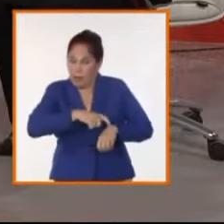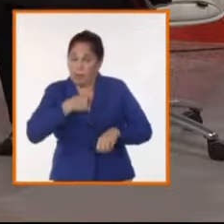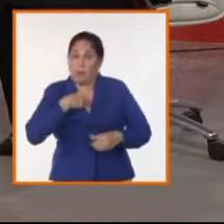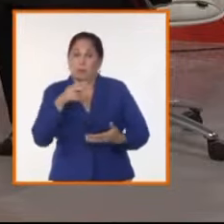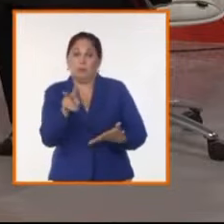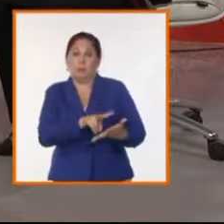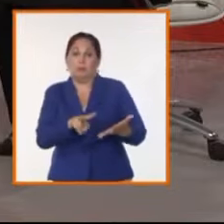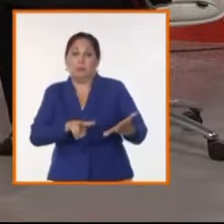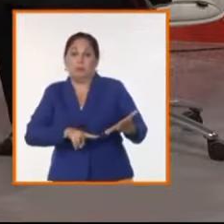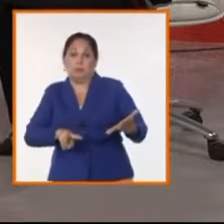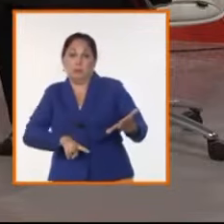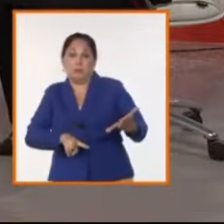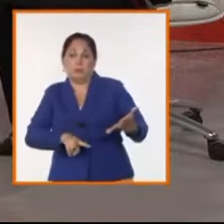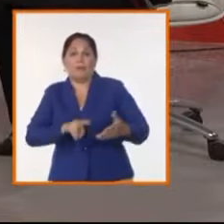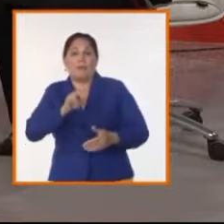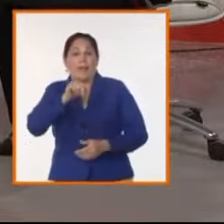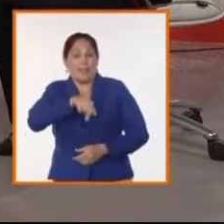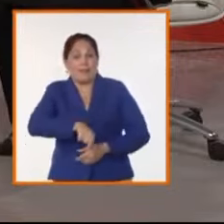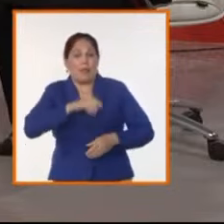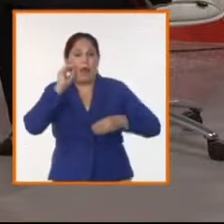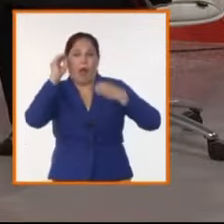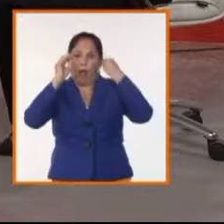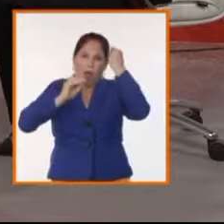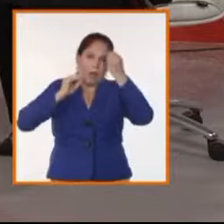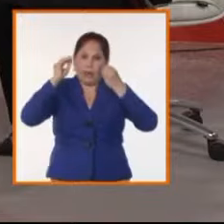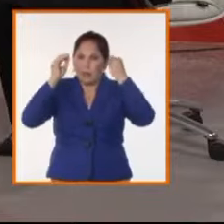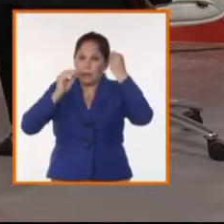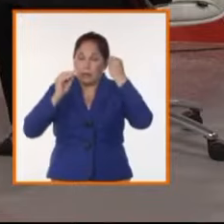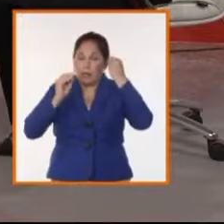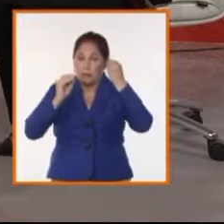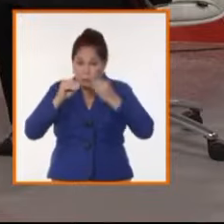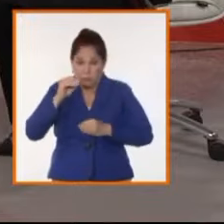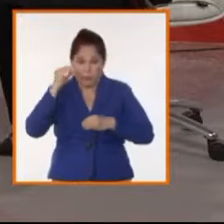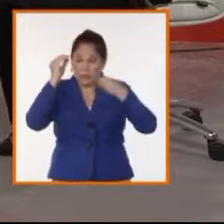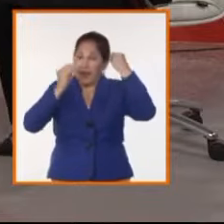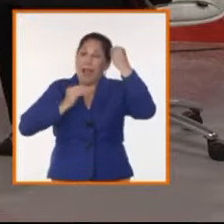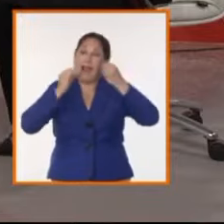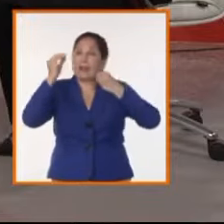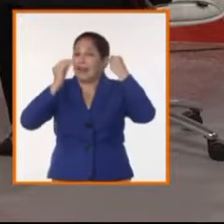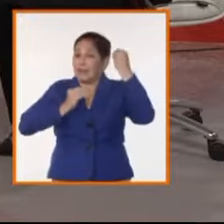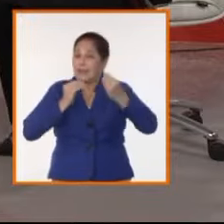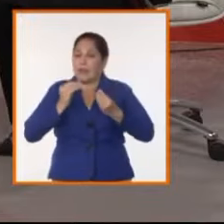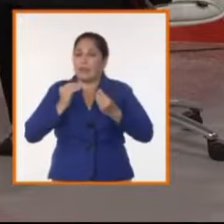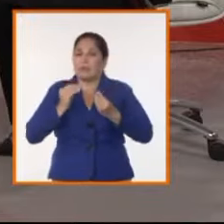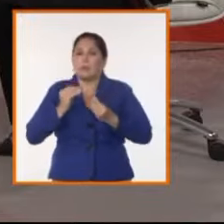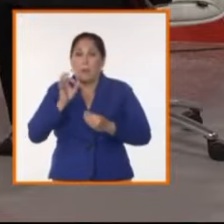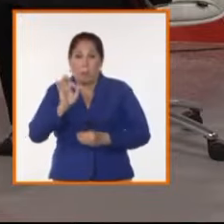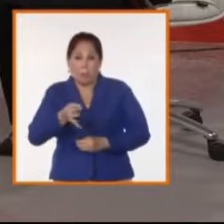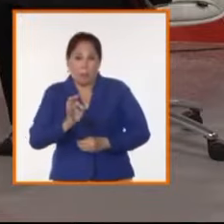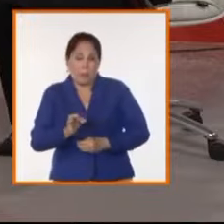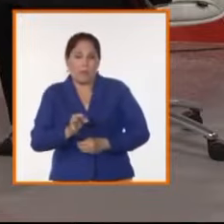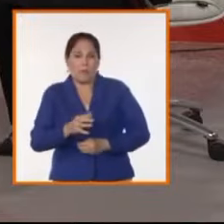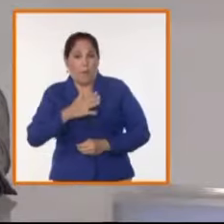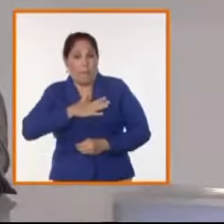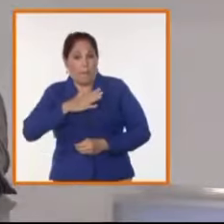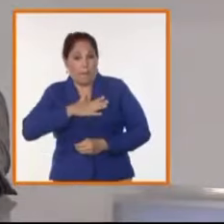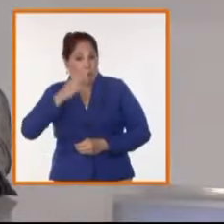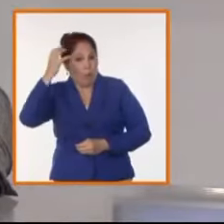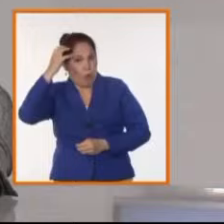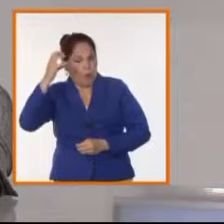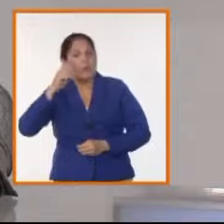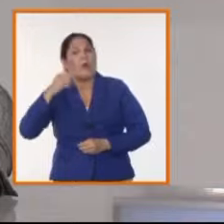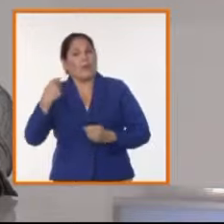que ahí eh se está analizando no por parte de los de estos políticos de ultraderecha del propio gobierno de